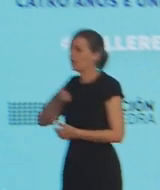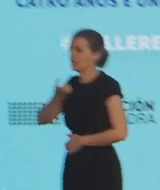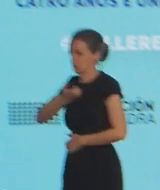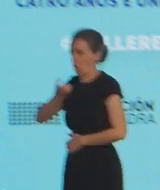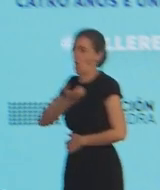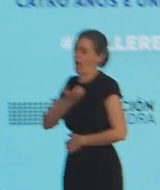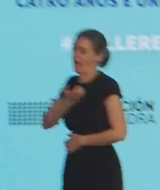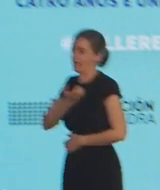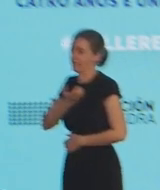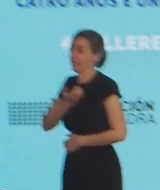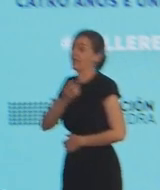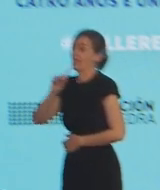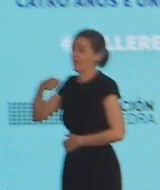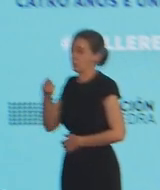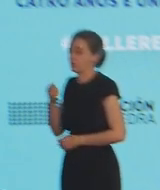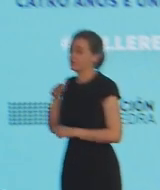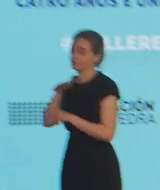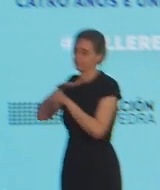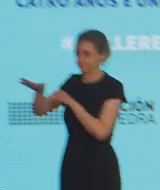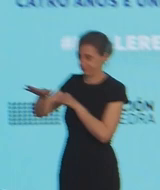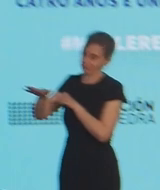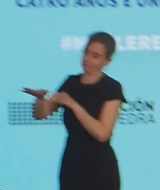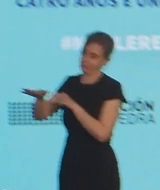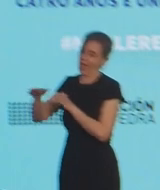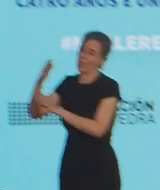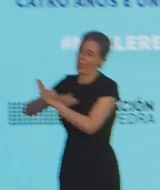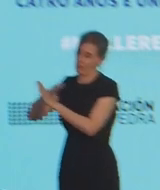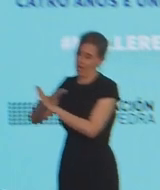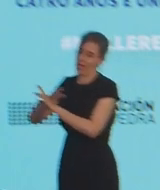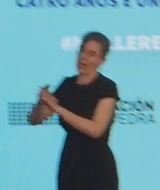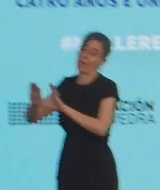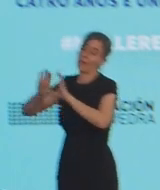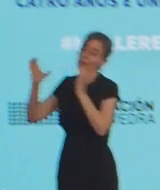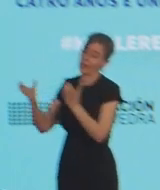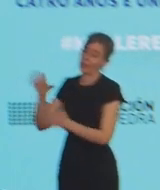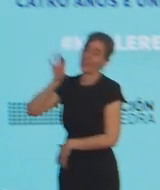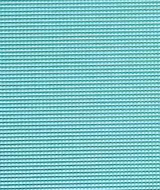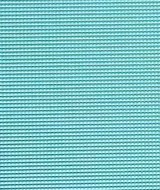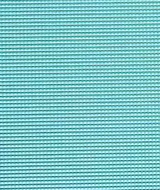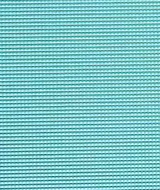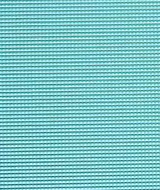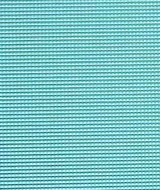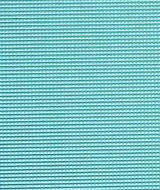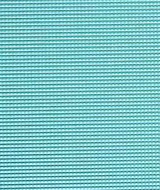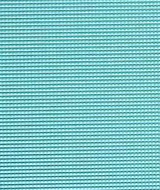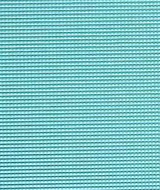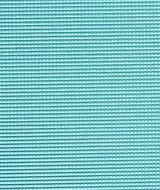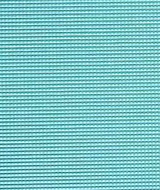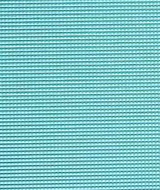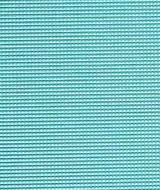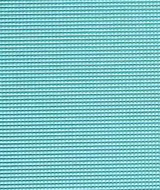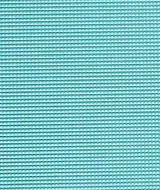tenía una trascendencia nacional o internacional la que ezeiza el peso que incluso las guerras que votáramos un